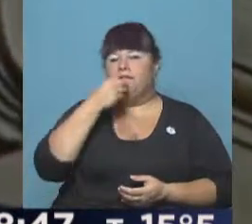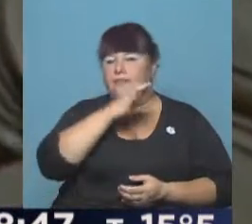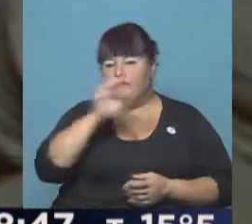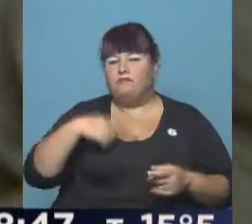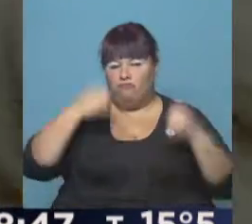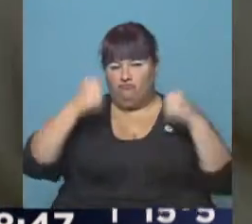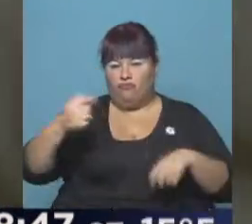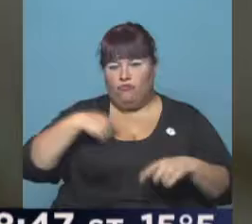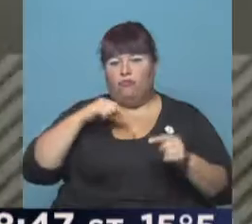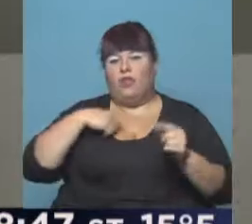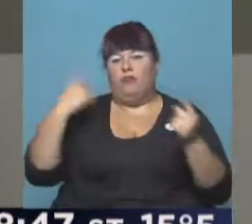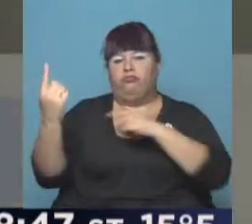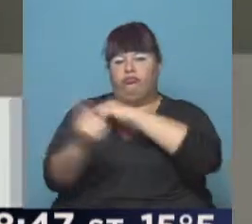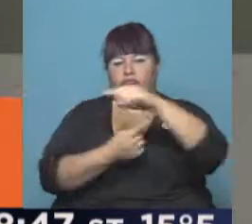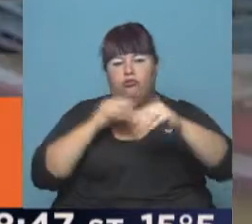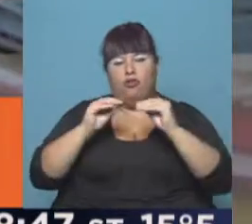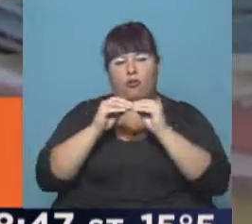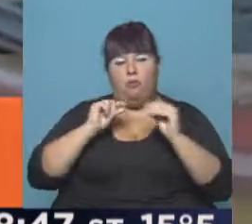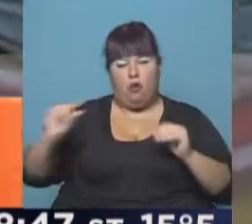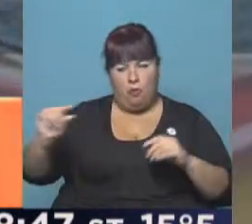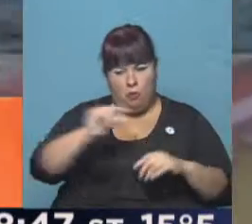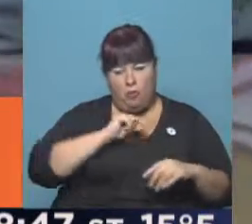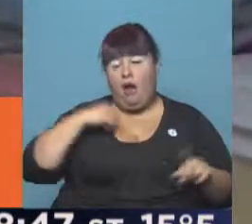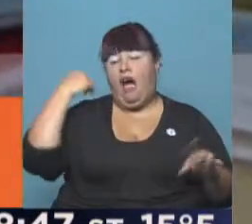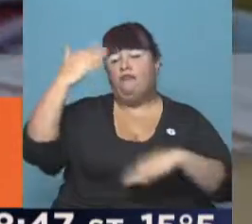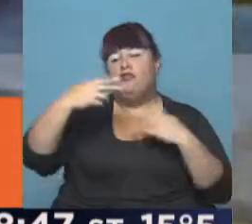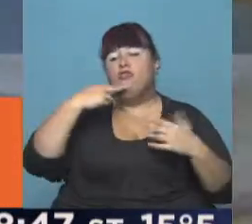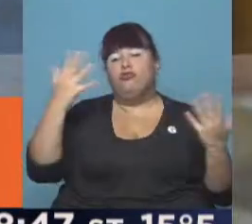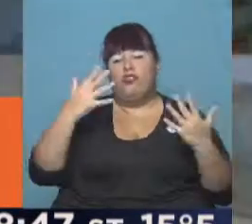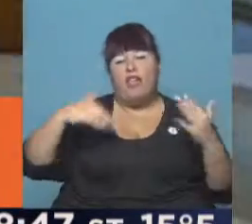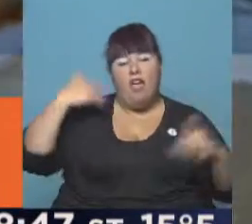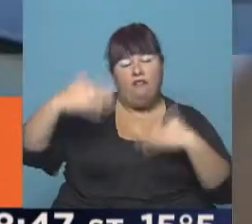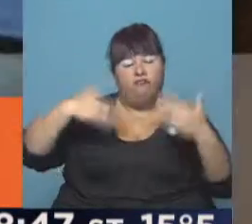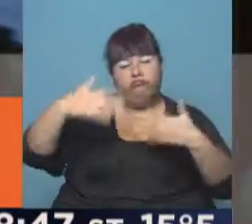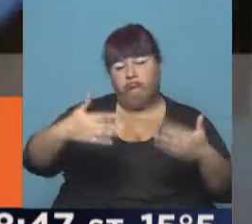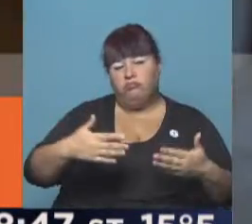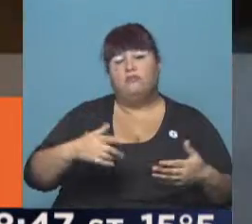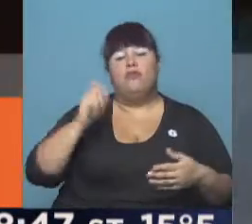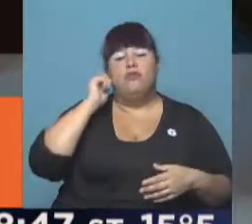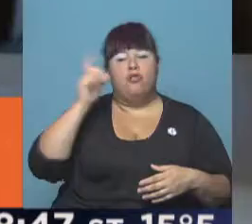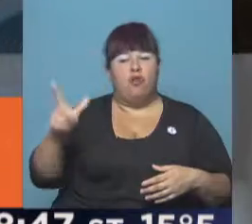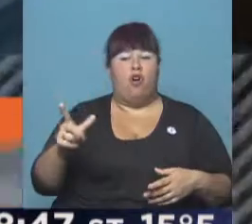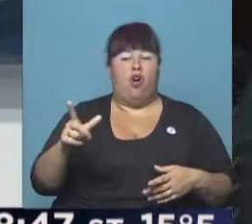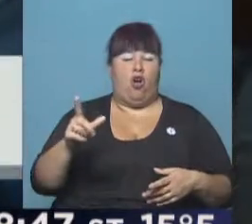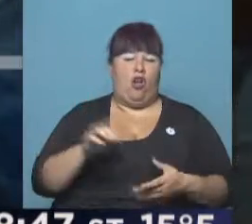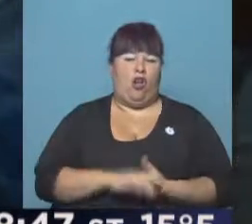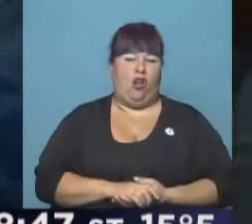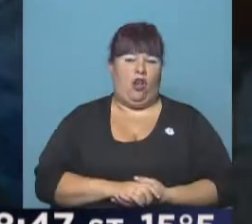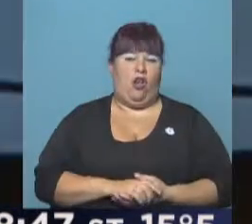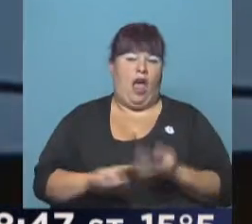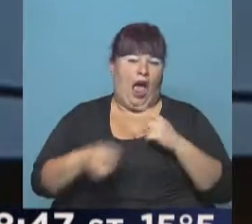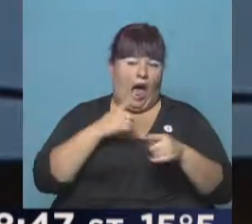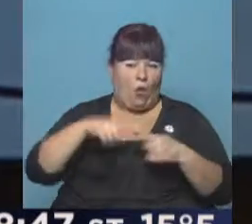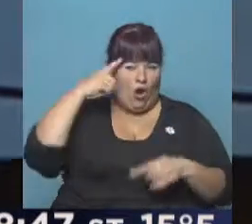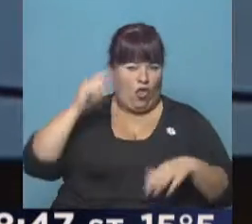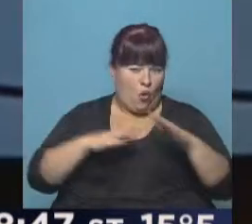acompaña no iban rotando los compañeros bueno llegó que después de 11 días consiguiéramos una acordada de